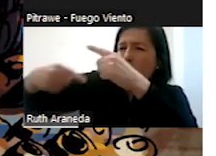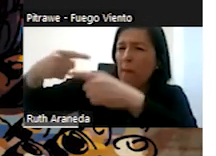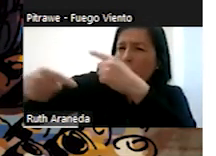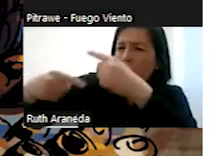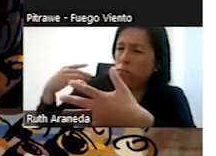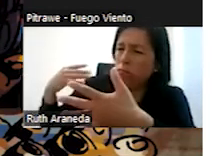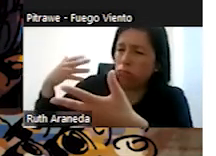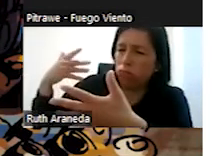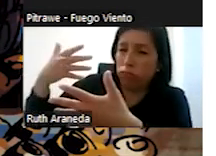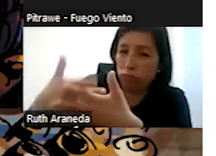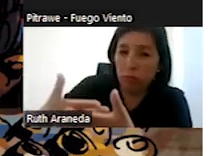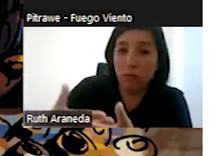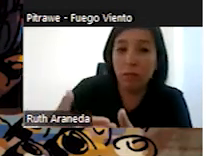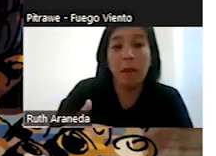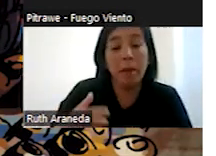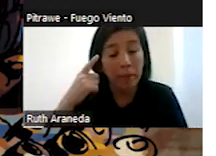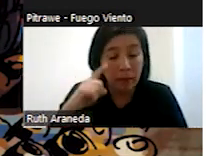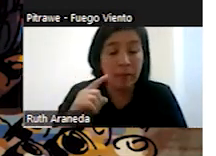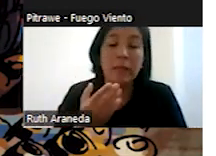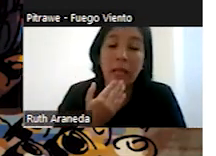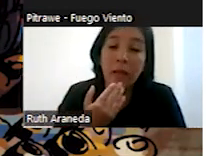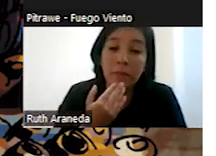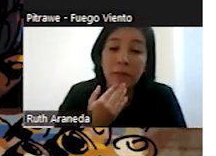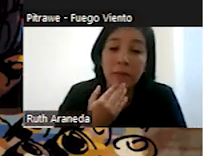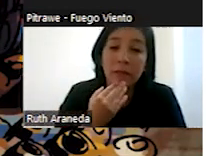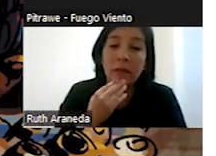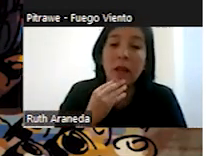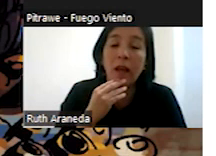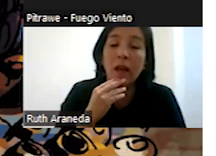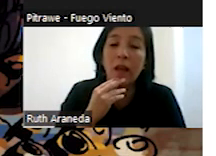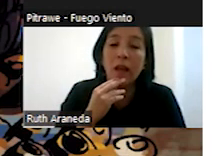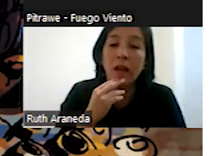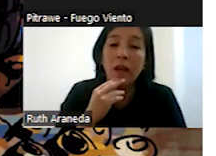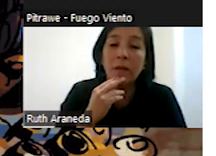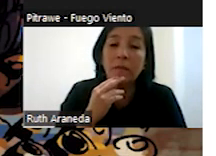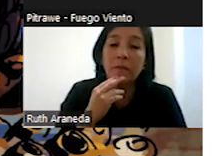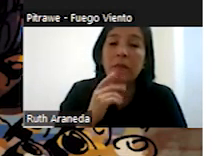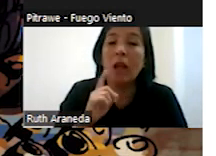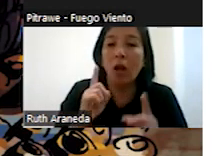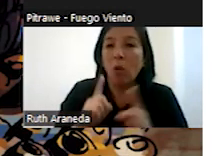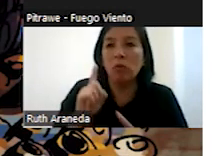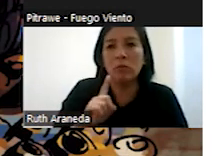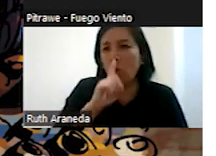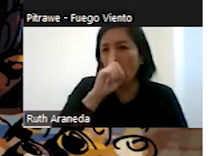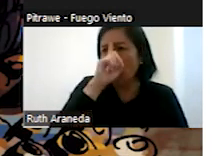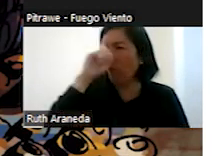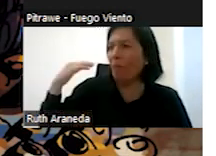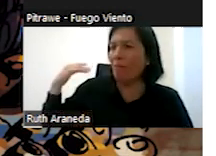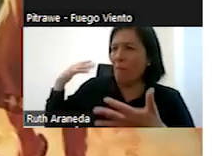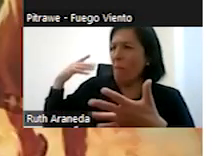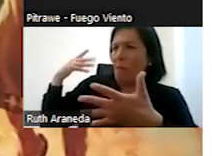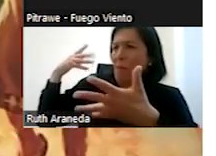históricos. Pero también me atrevería a decir que se han logrado prolongar hasta nuestros tiempos.